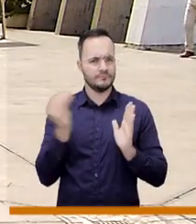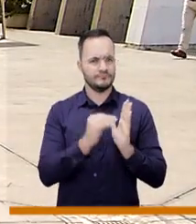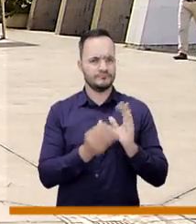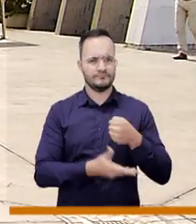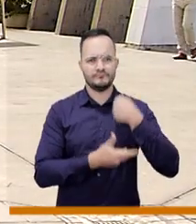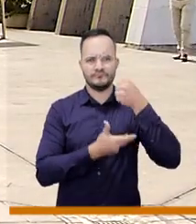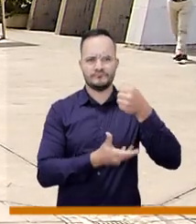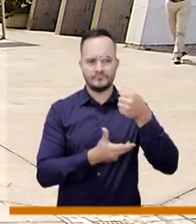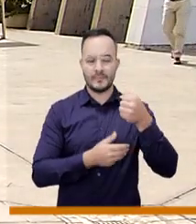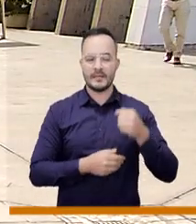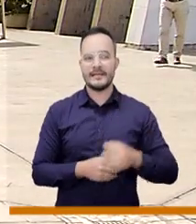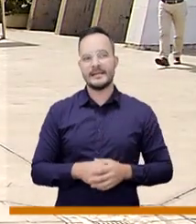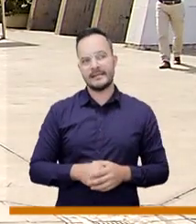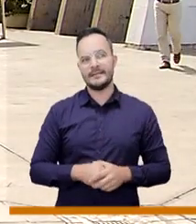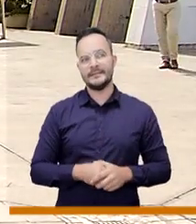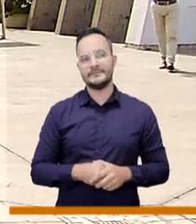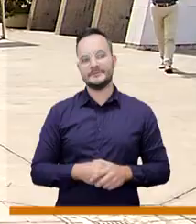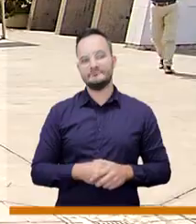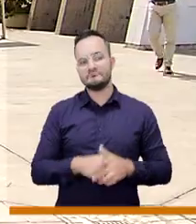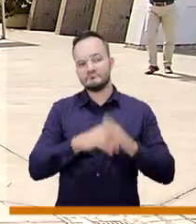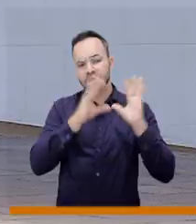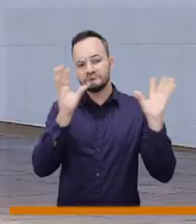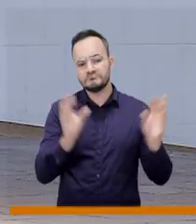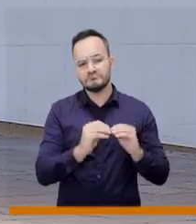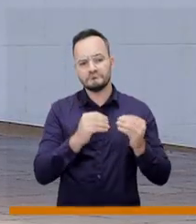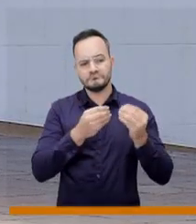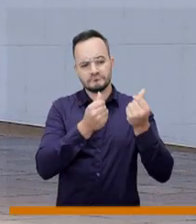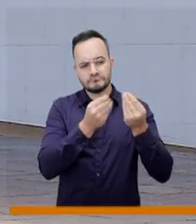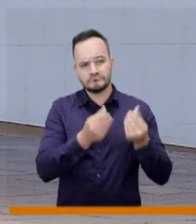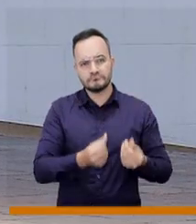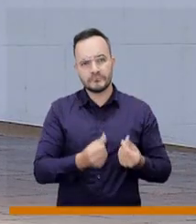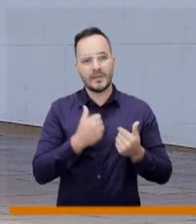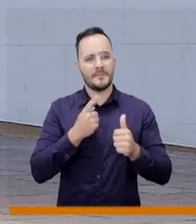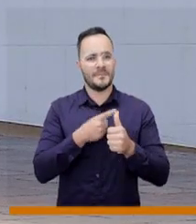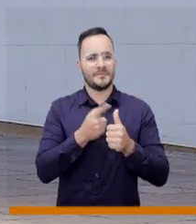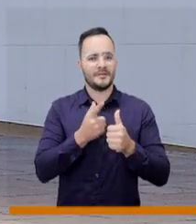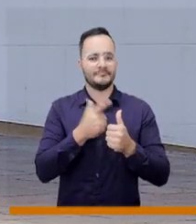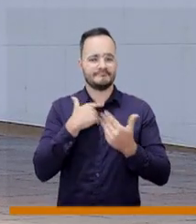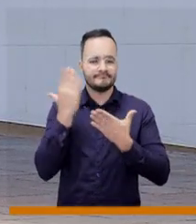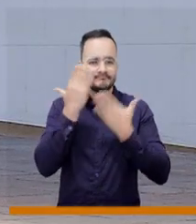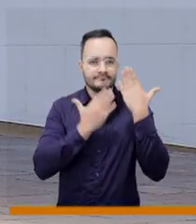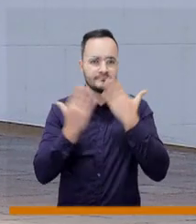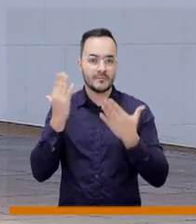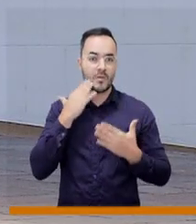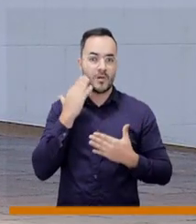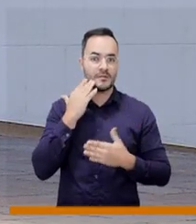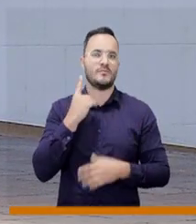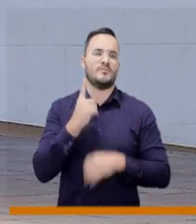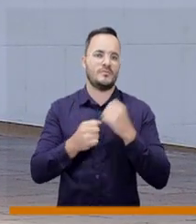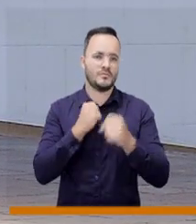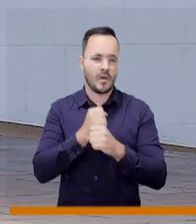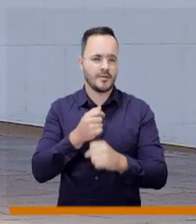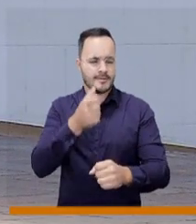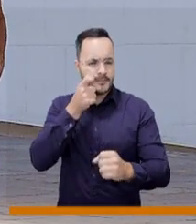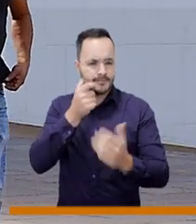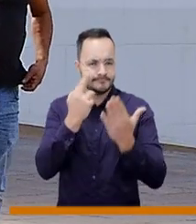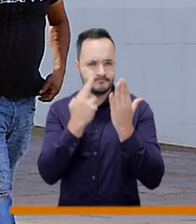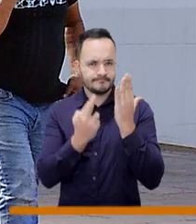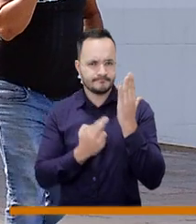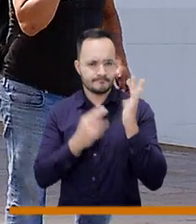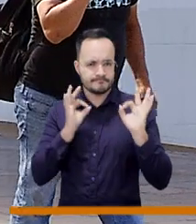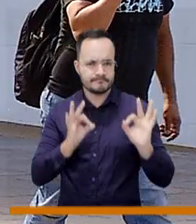presupuesto es un presupuesto, por supuesto, que se va a tener que revisar empezando el año